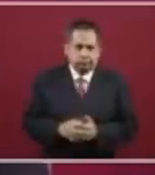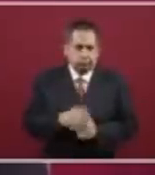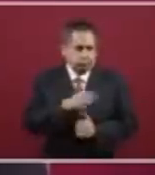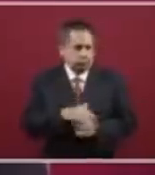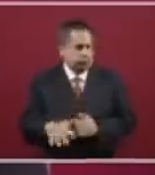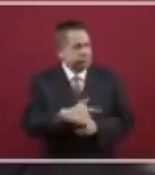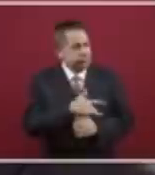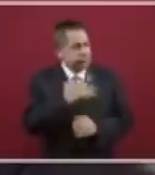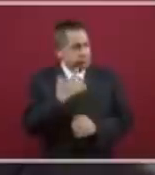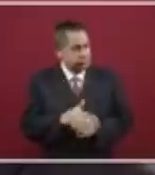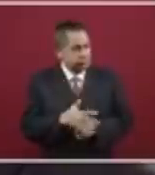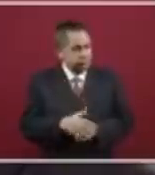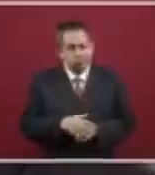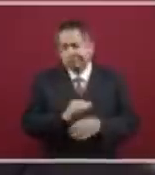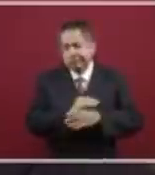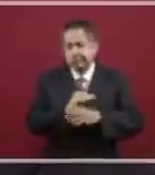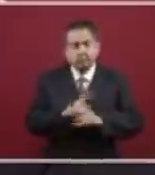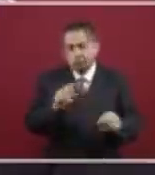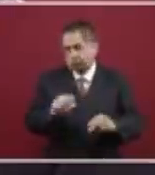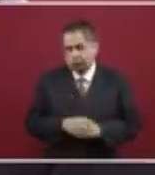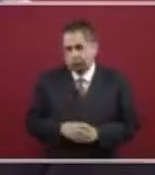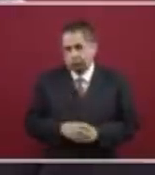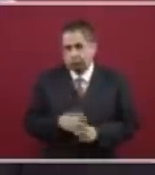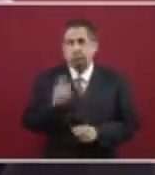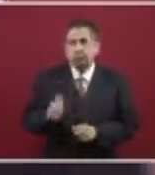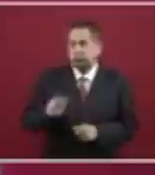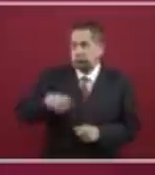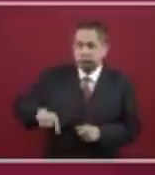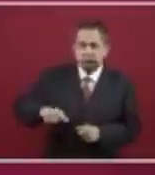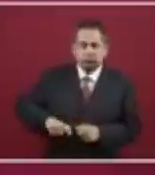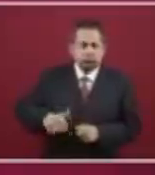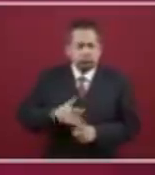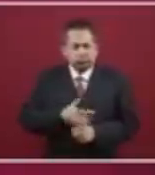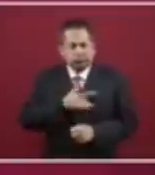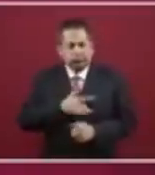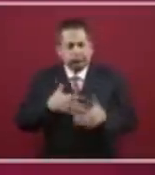humanidad. Este es un gobierno humanista.